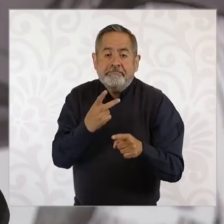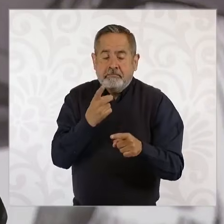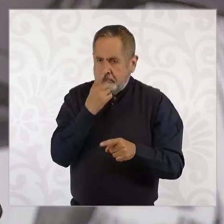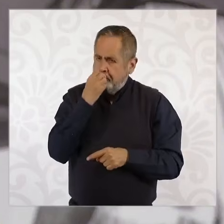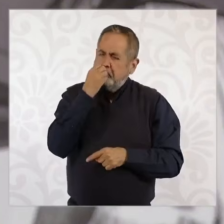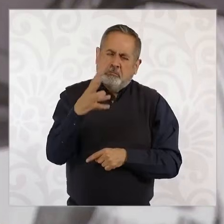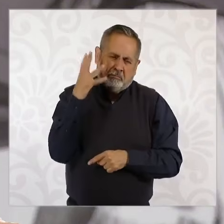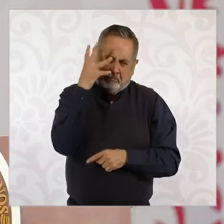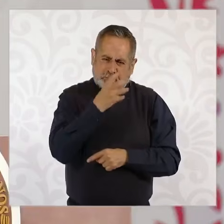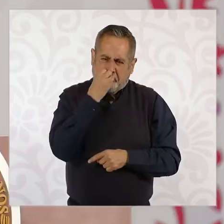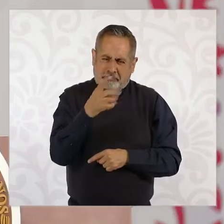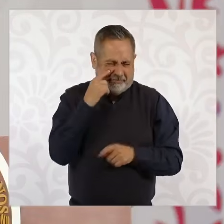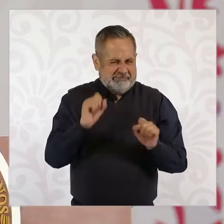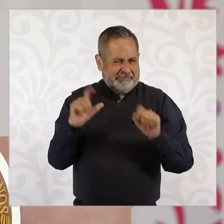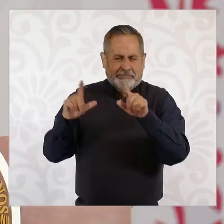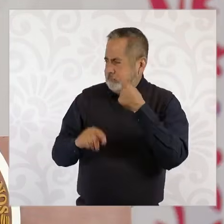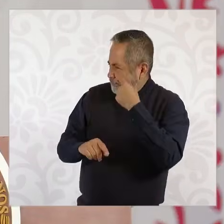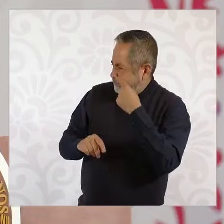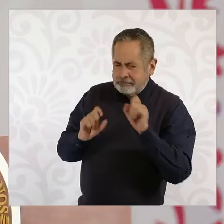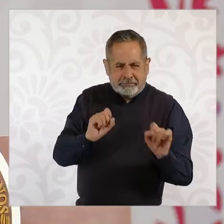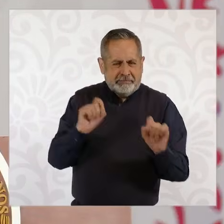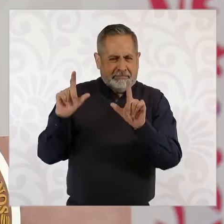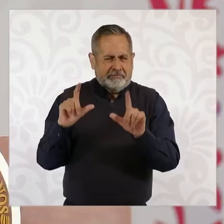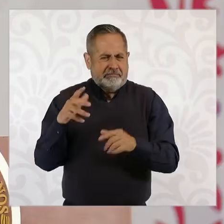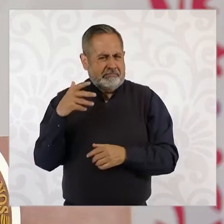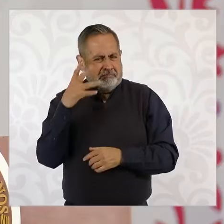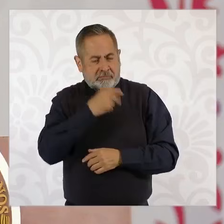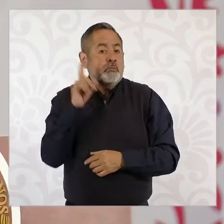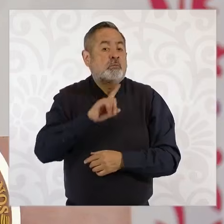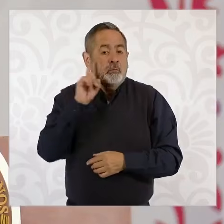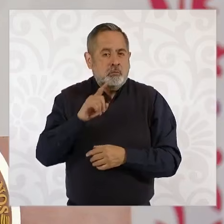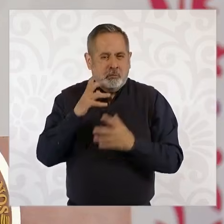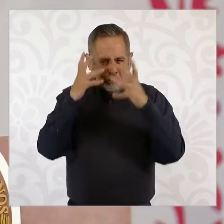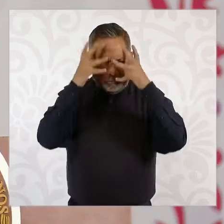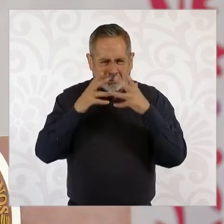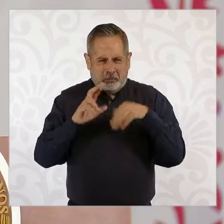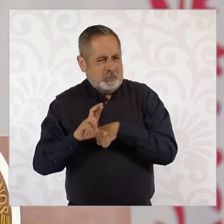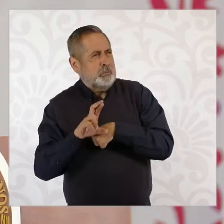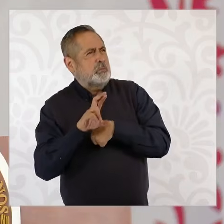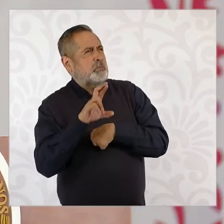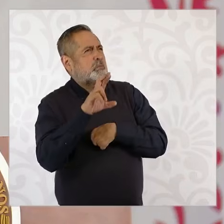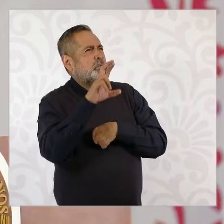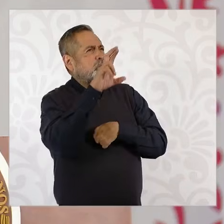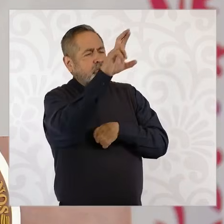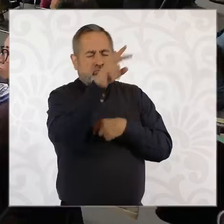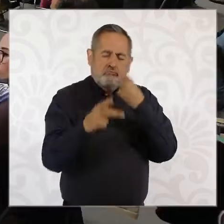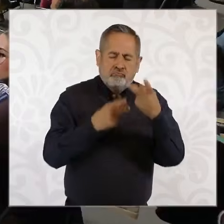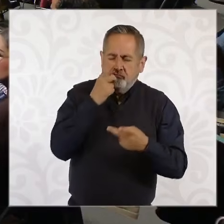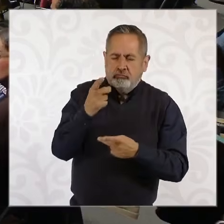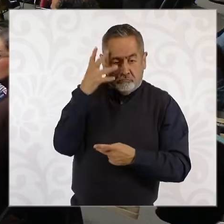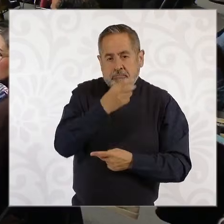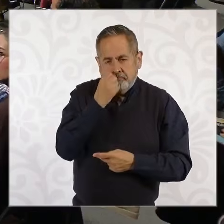es muy bonito. A ver si lo tienen por ahí, el astronauta. Es muy bonito. Por otra